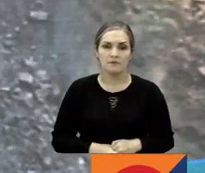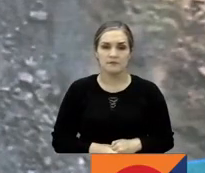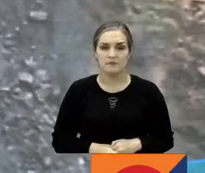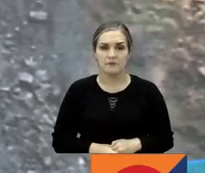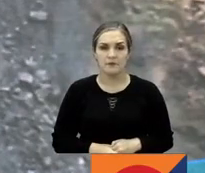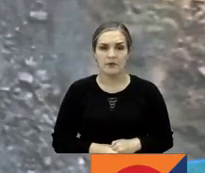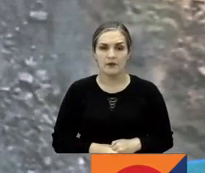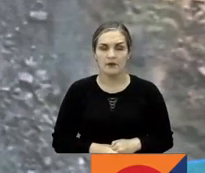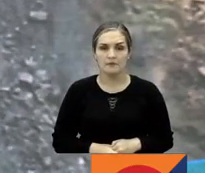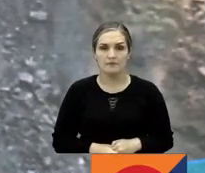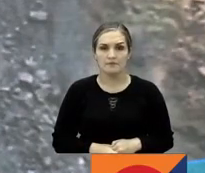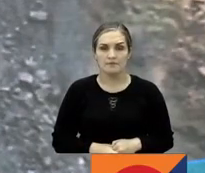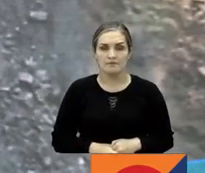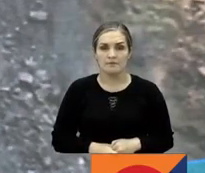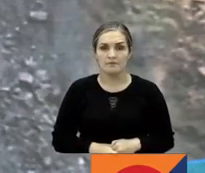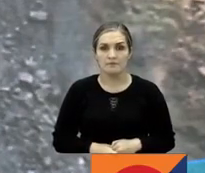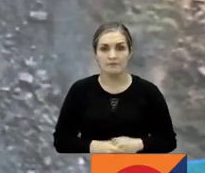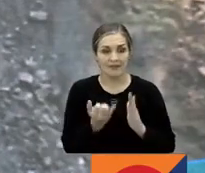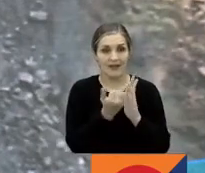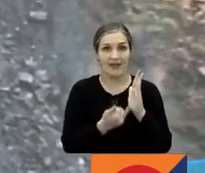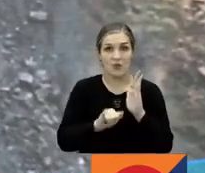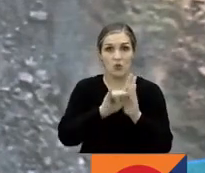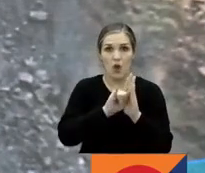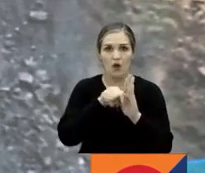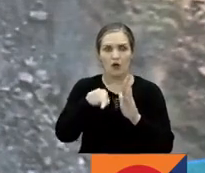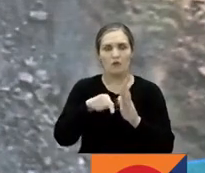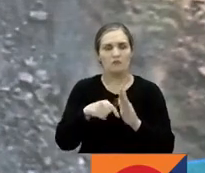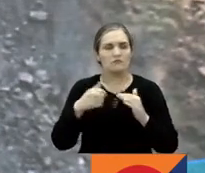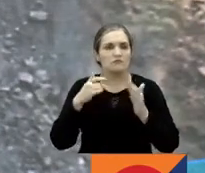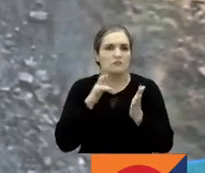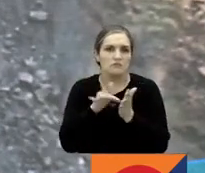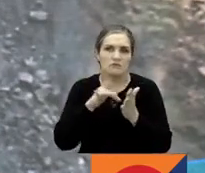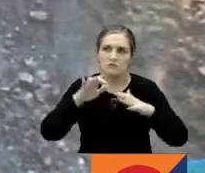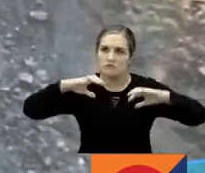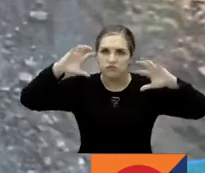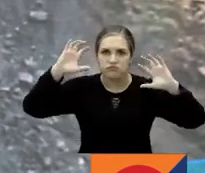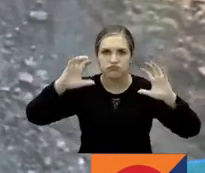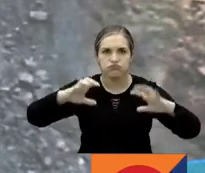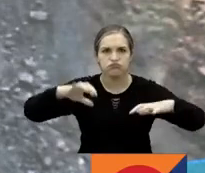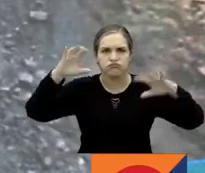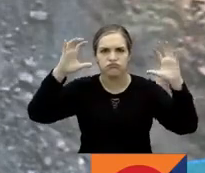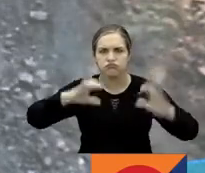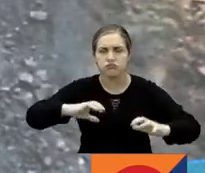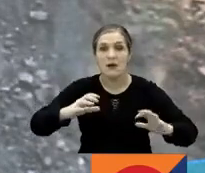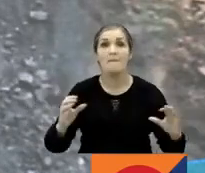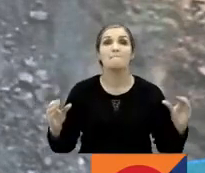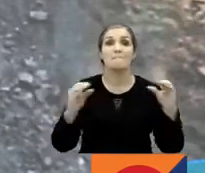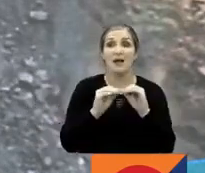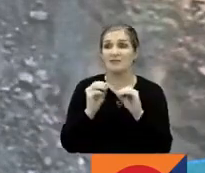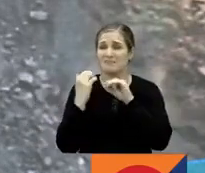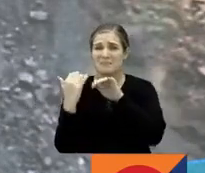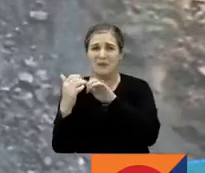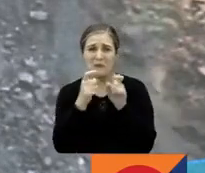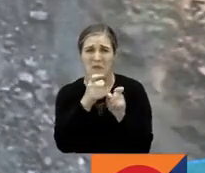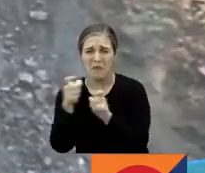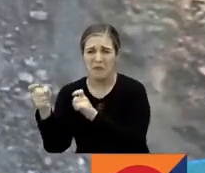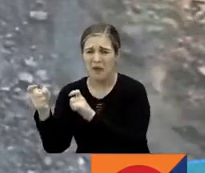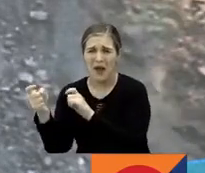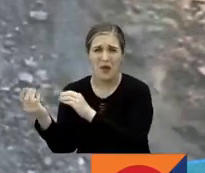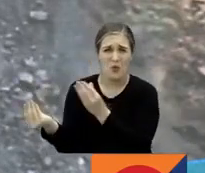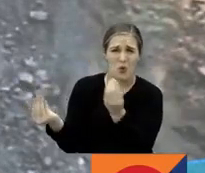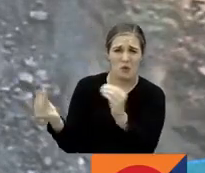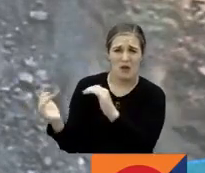Siguen las emergencias en Ituango por cuenta de la temporada de lluvias y la llegada masiva de campesinos desplazados por grupos armados ilegales.